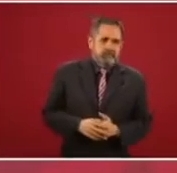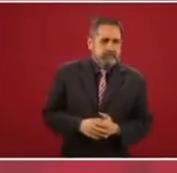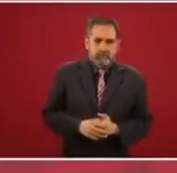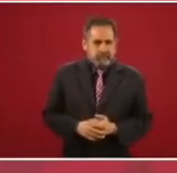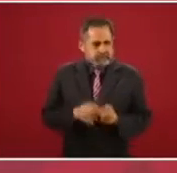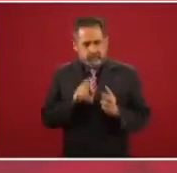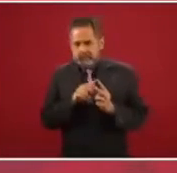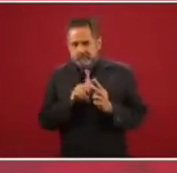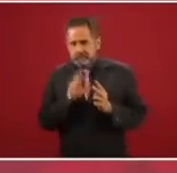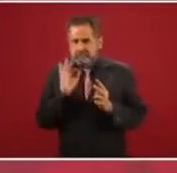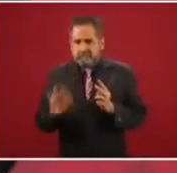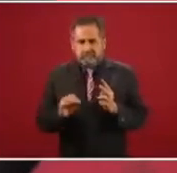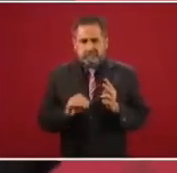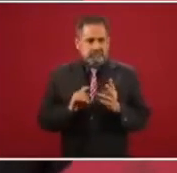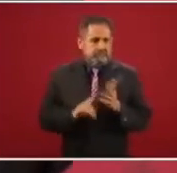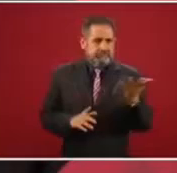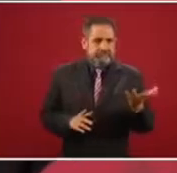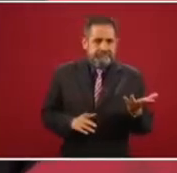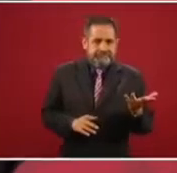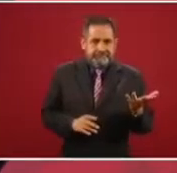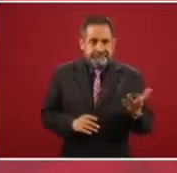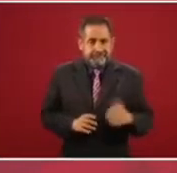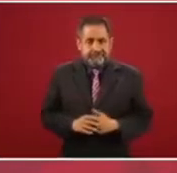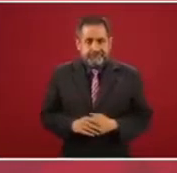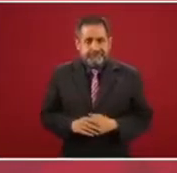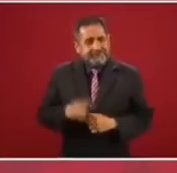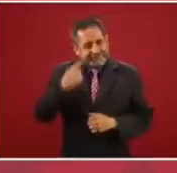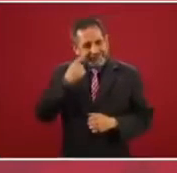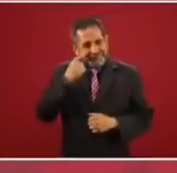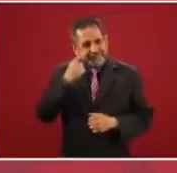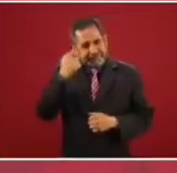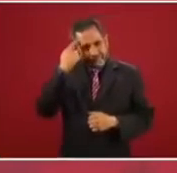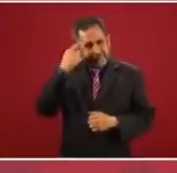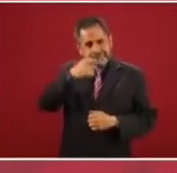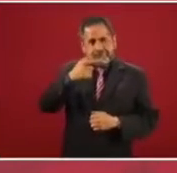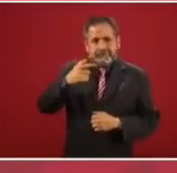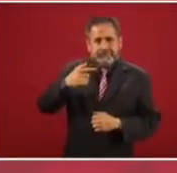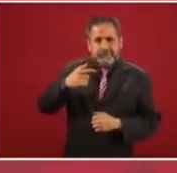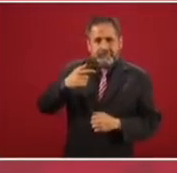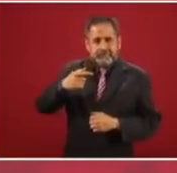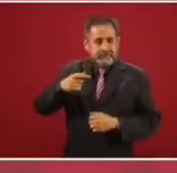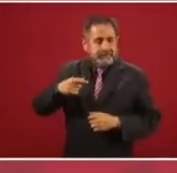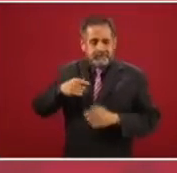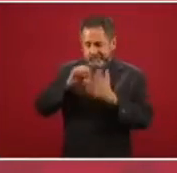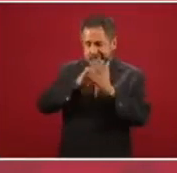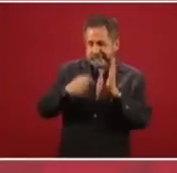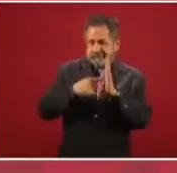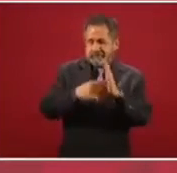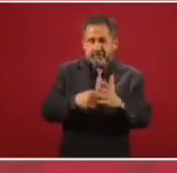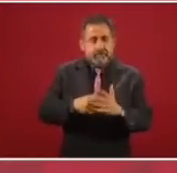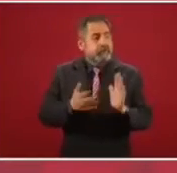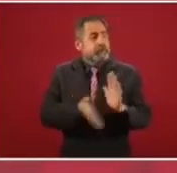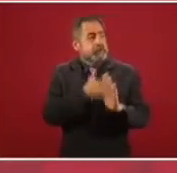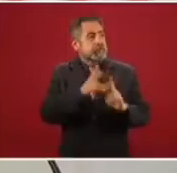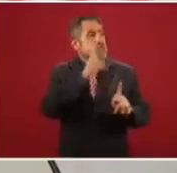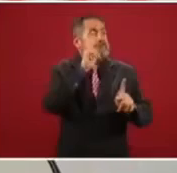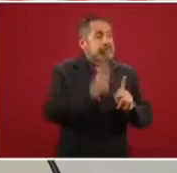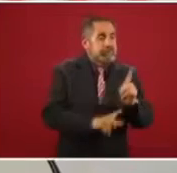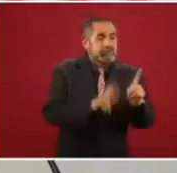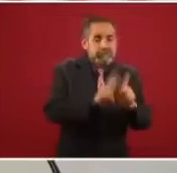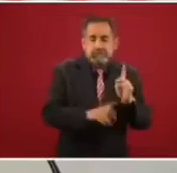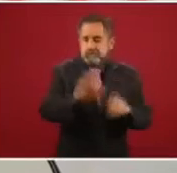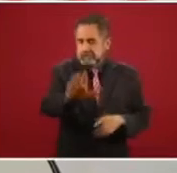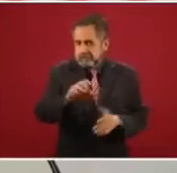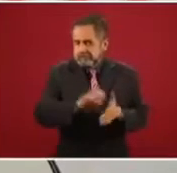imagínense heredamos la construcción les voy a poner algunos ejemplos de la